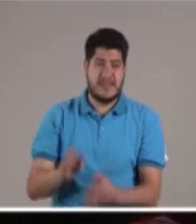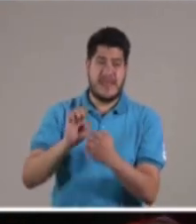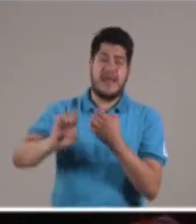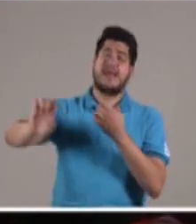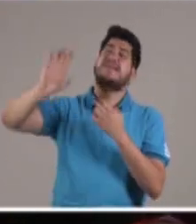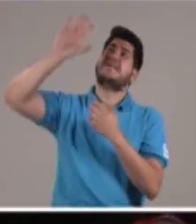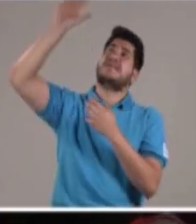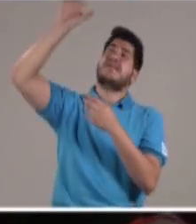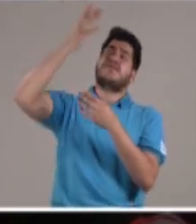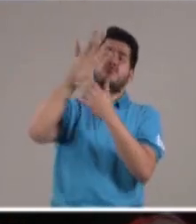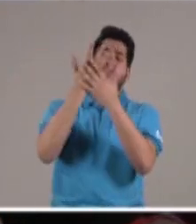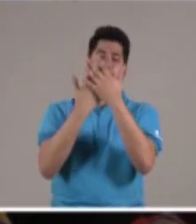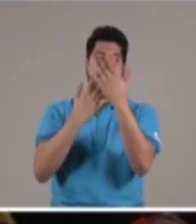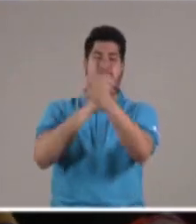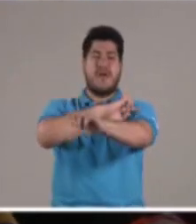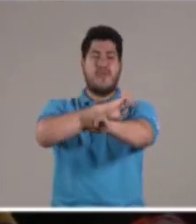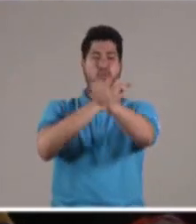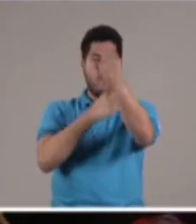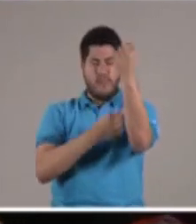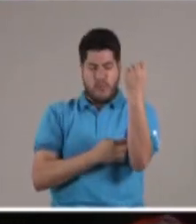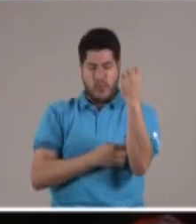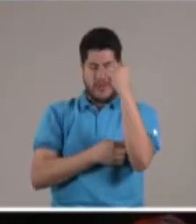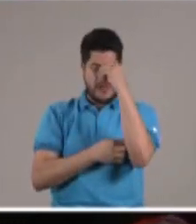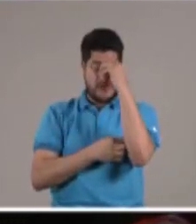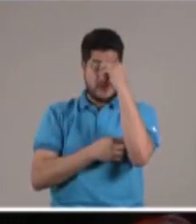extiende tu mano poderosa